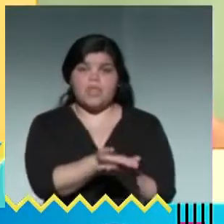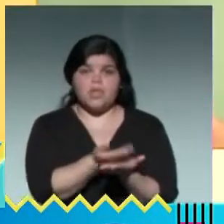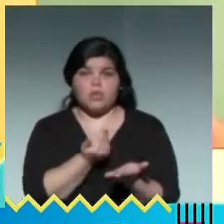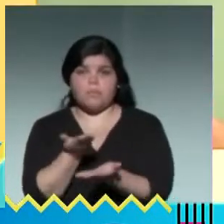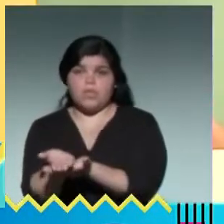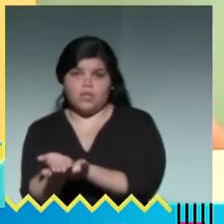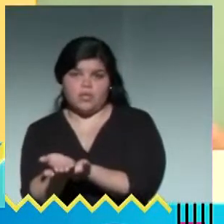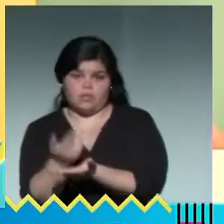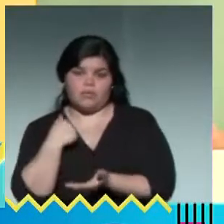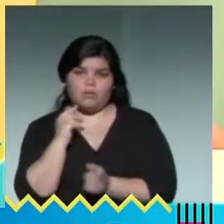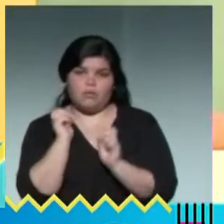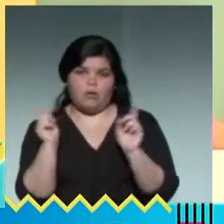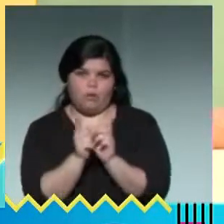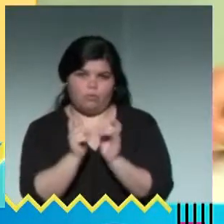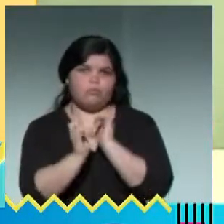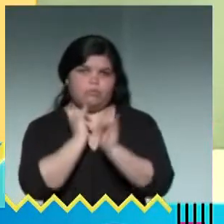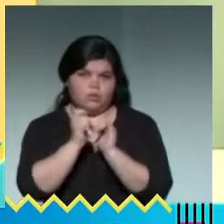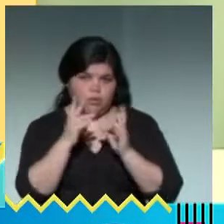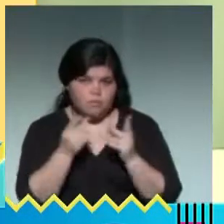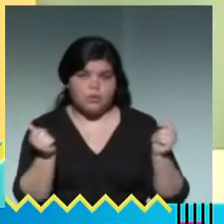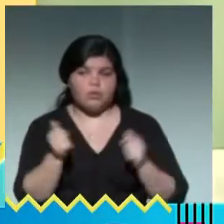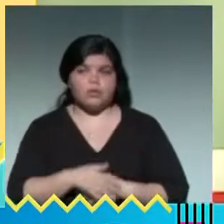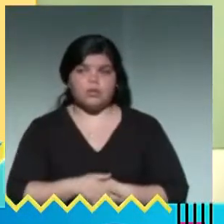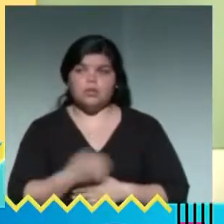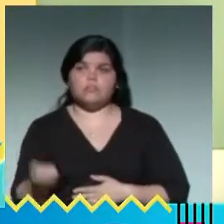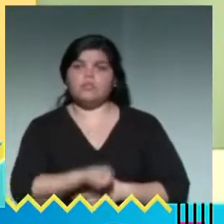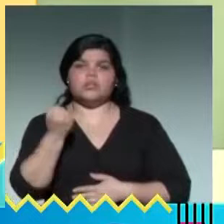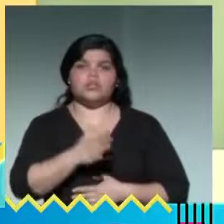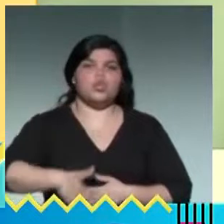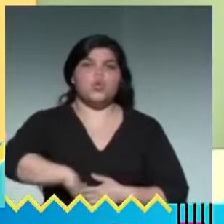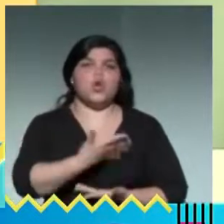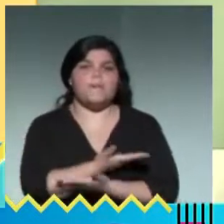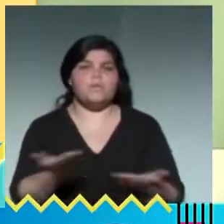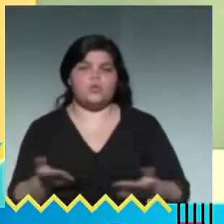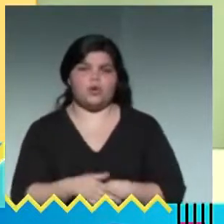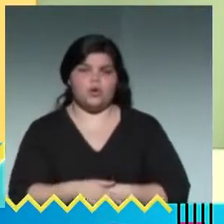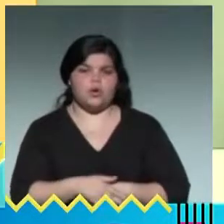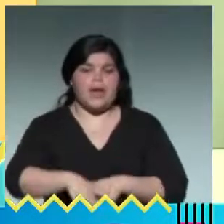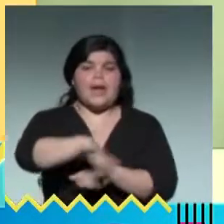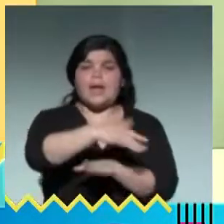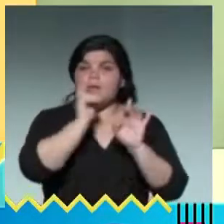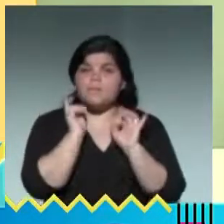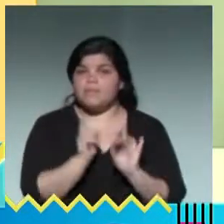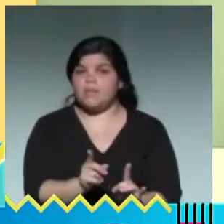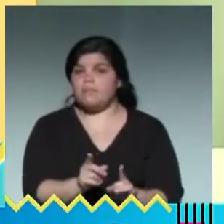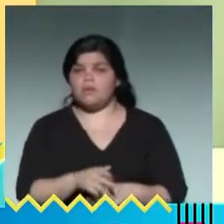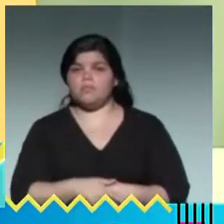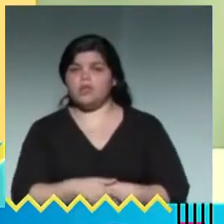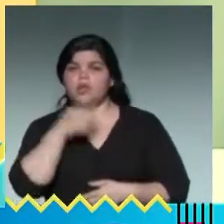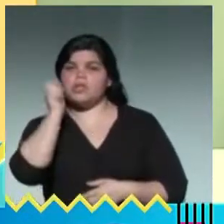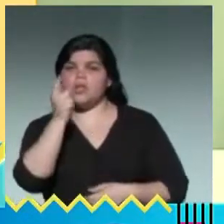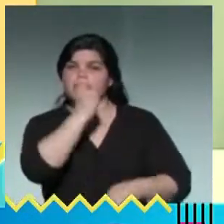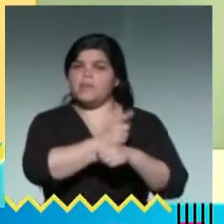termino, la discusión es sobre el espacio público. Las calles son las mismas, el tema es cómo lo usamos. ¿A quién le tenemos que dar prioridad?